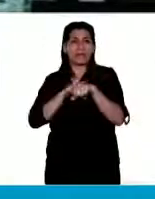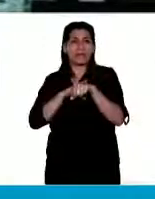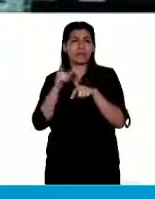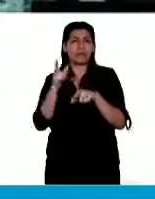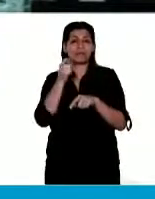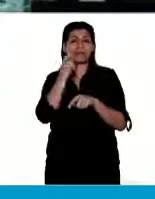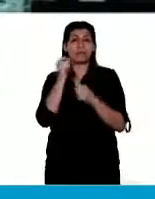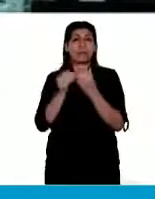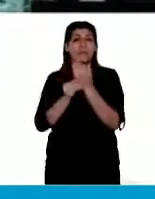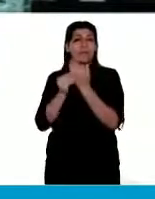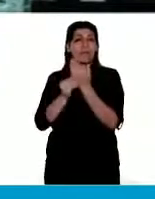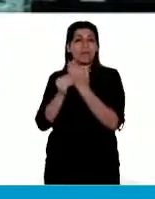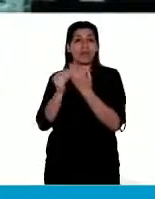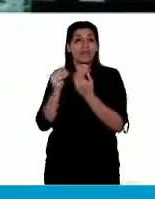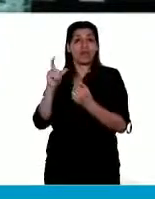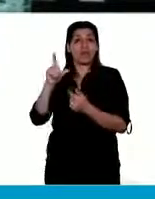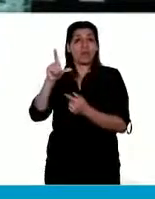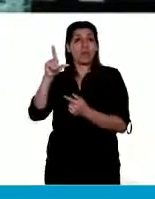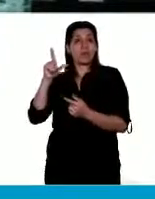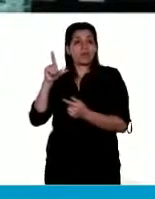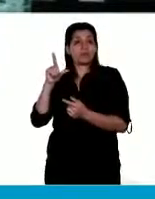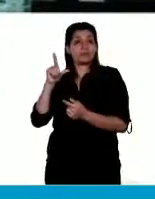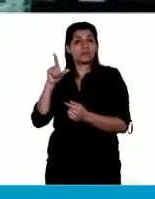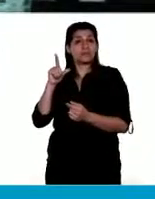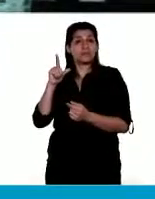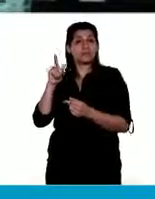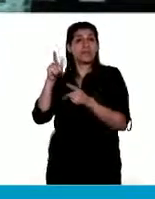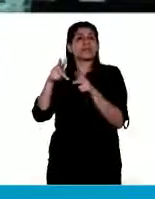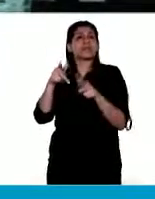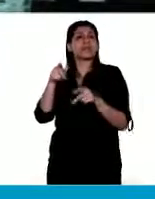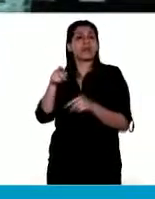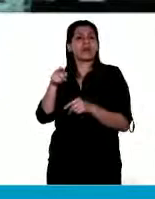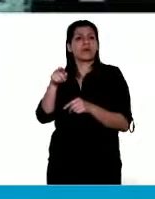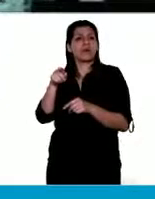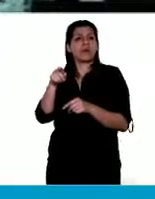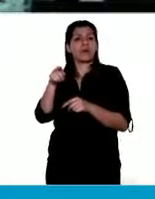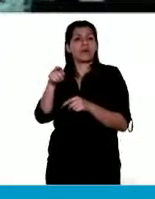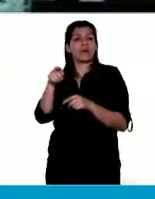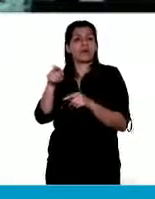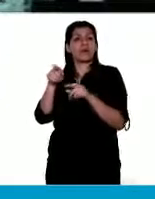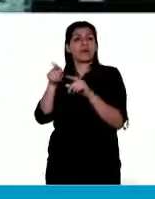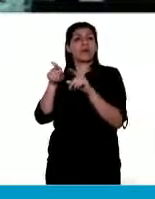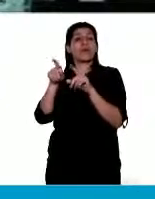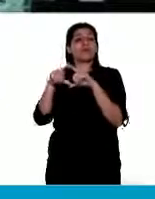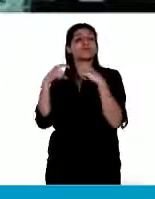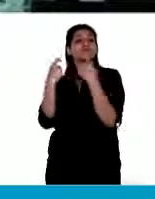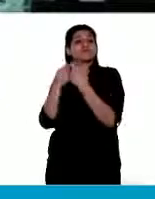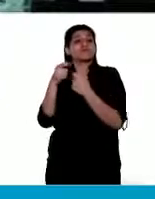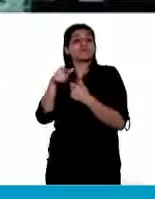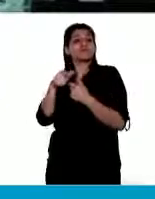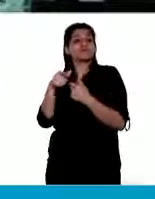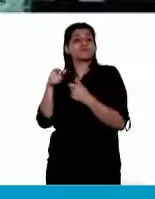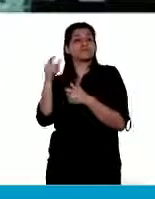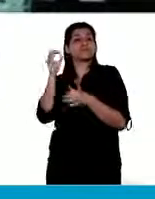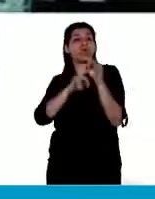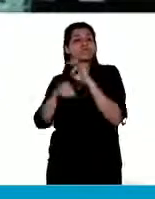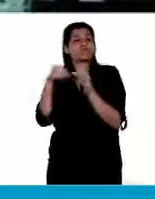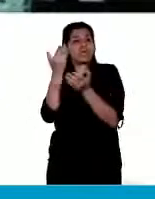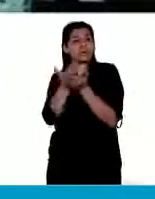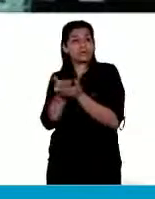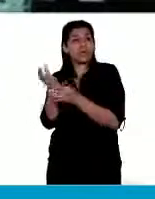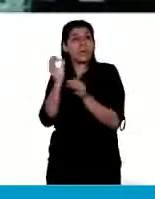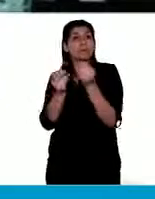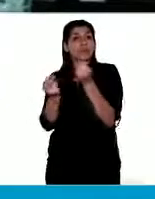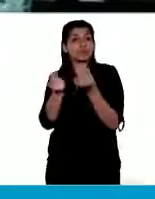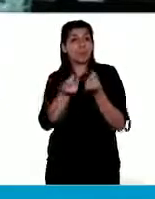el día lunes dijo que en el Parlamento, cuando acercó el proyecto de presupuesto, que